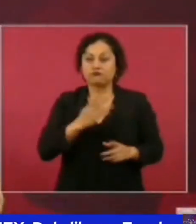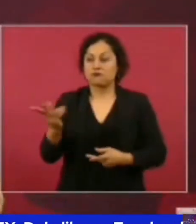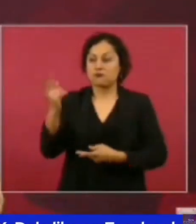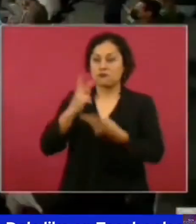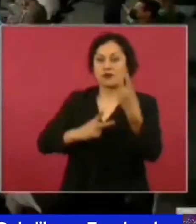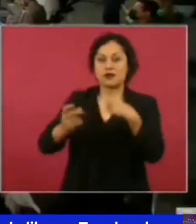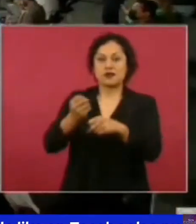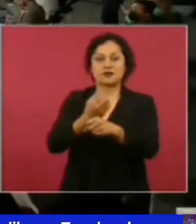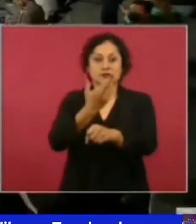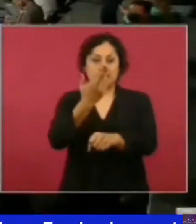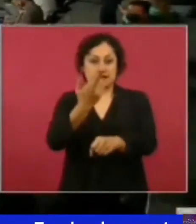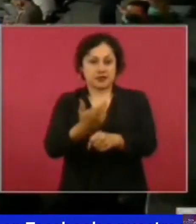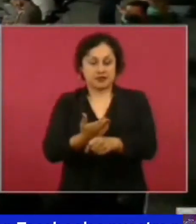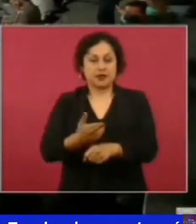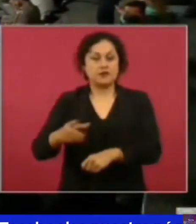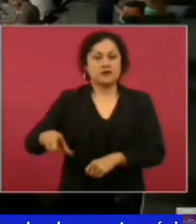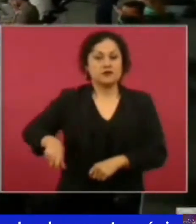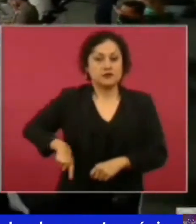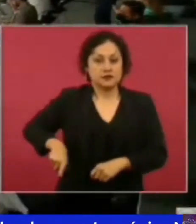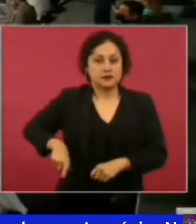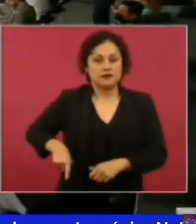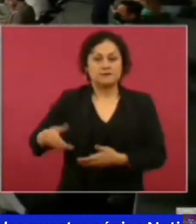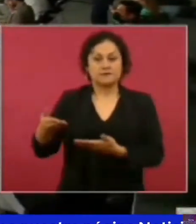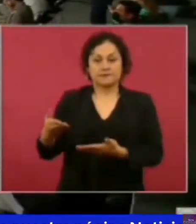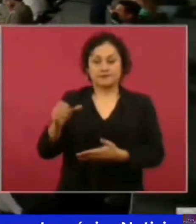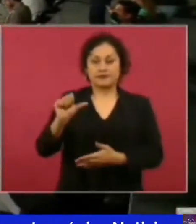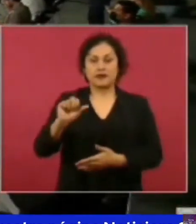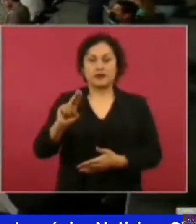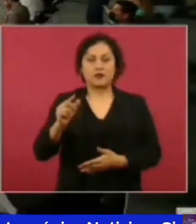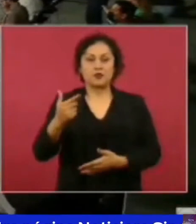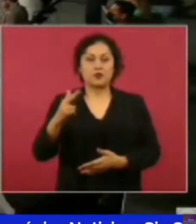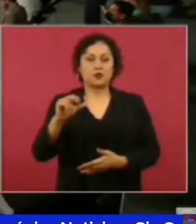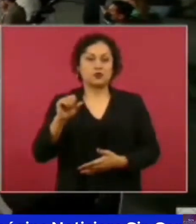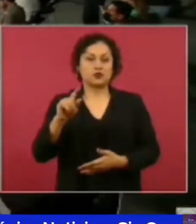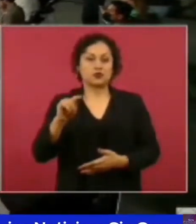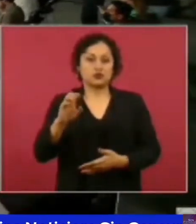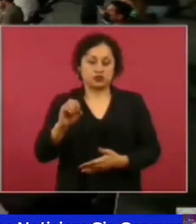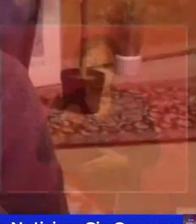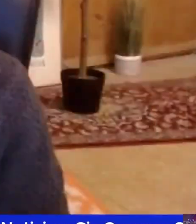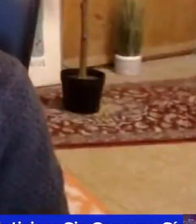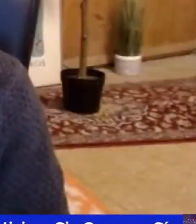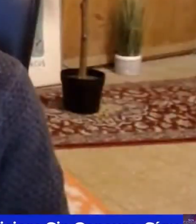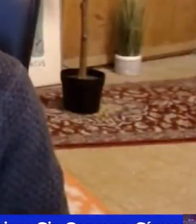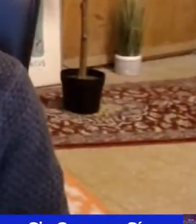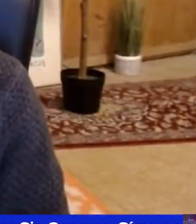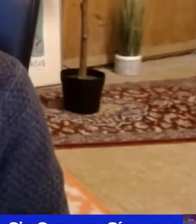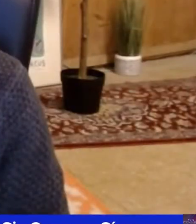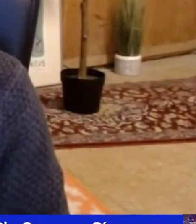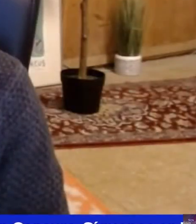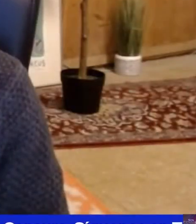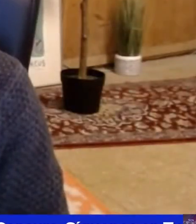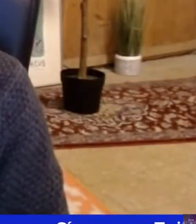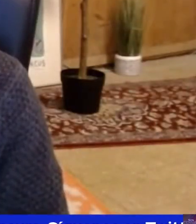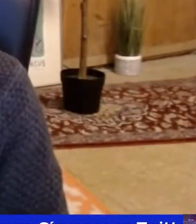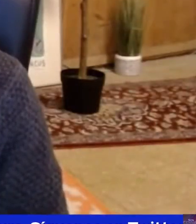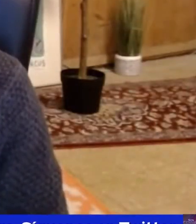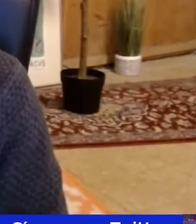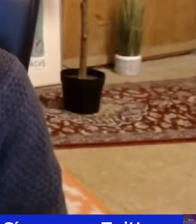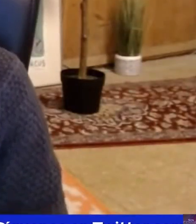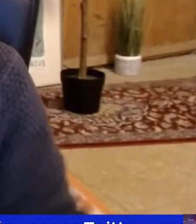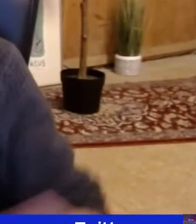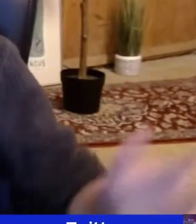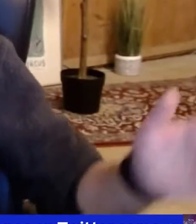los muy desafortunados postulados que tienen en la ultraderecha mexicana,